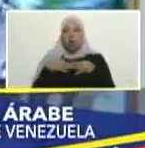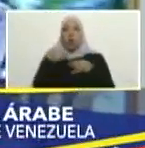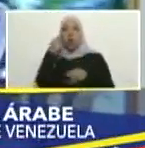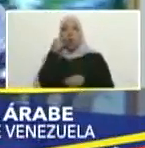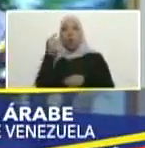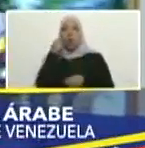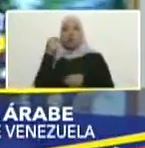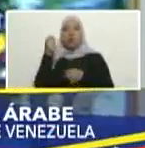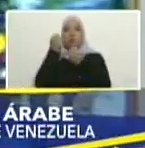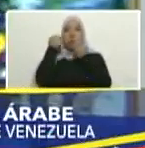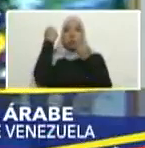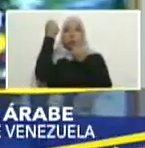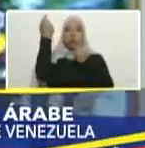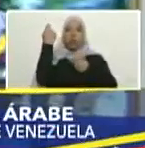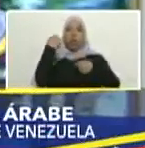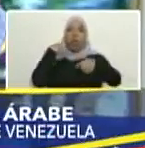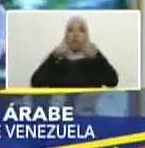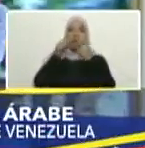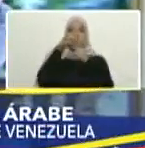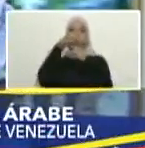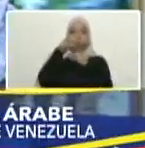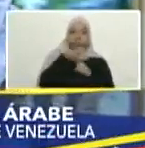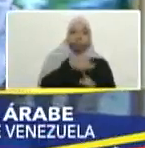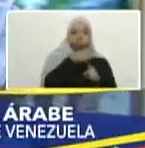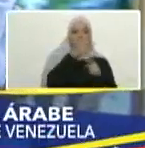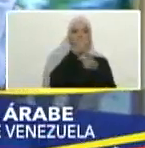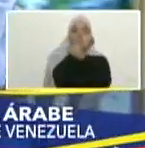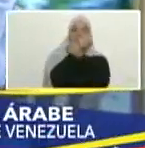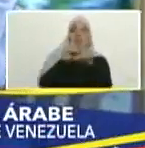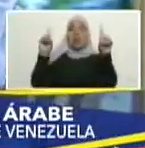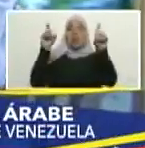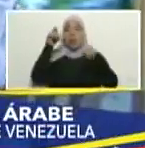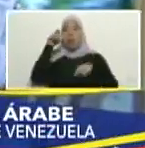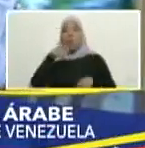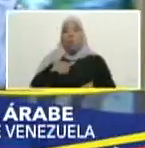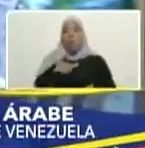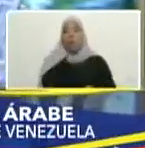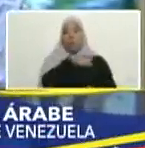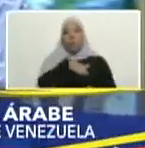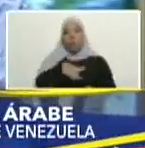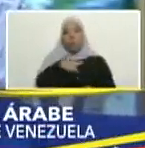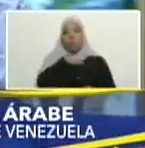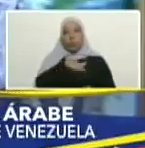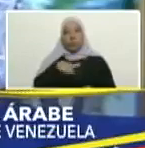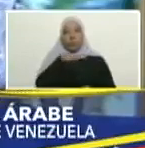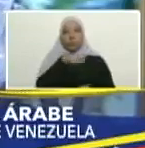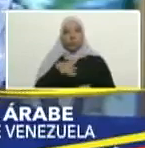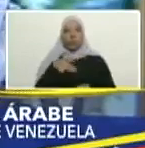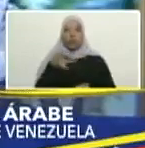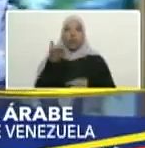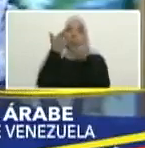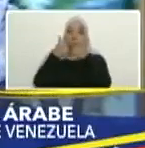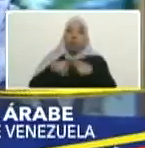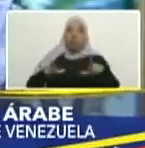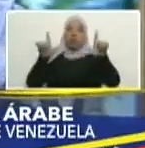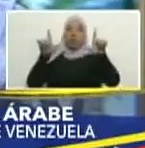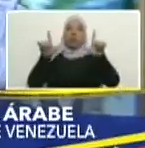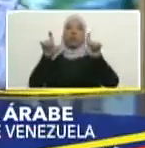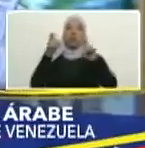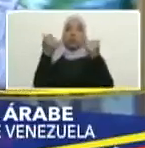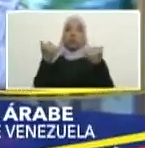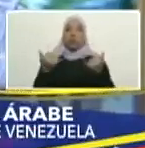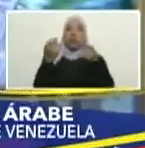de lucha anticolonial por la dignidad de nuestros pueblos, por la anhelada libertad y